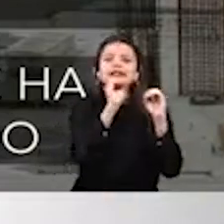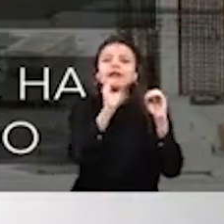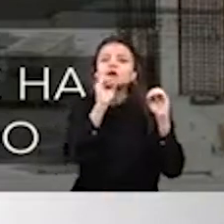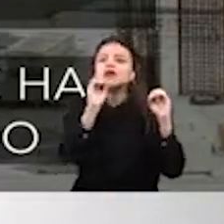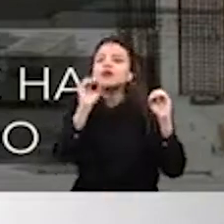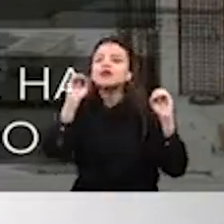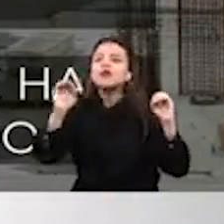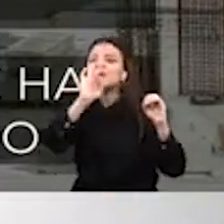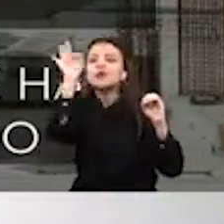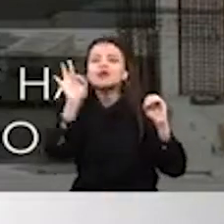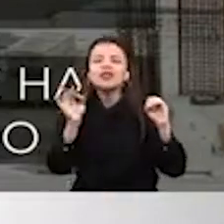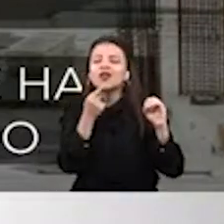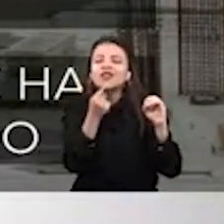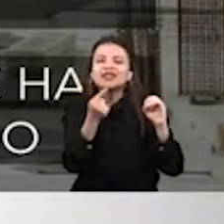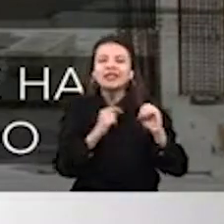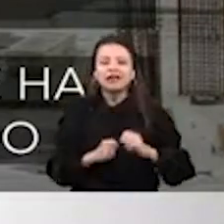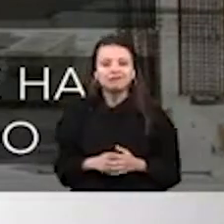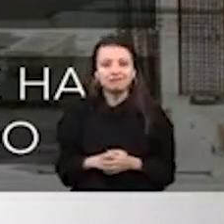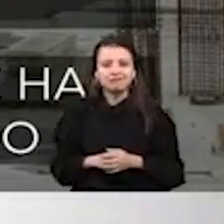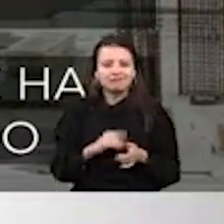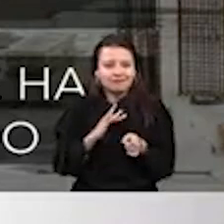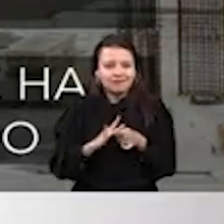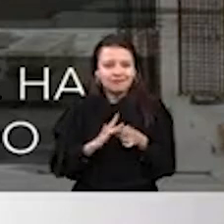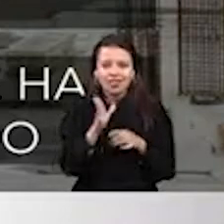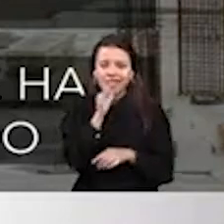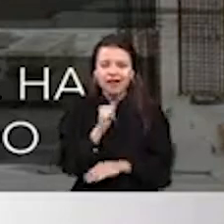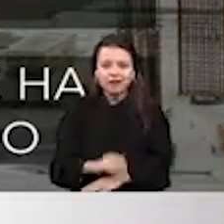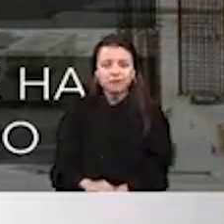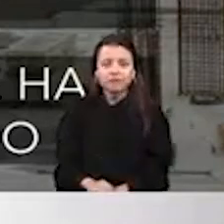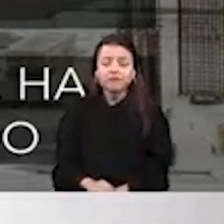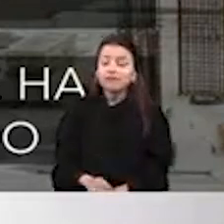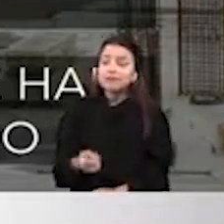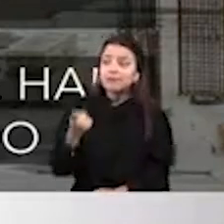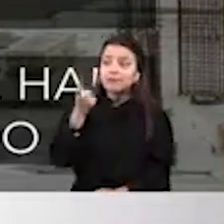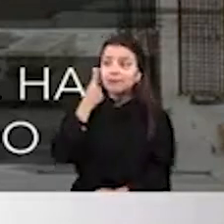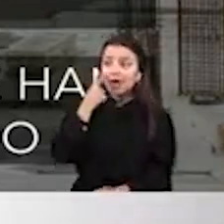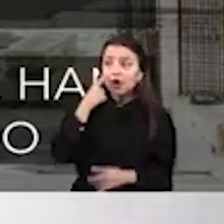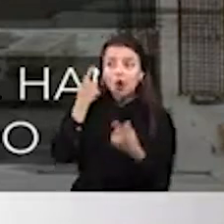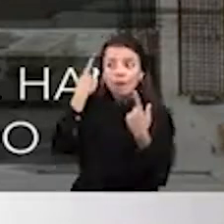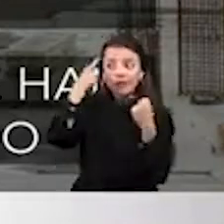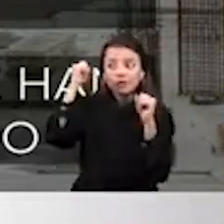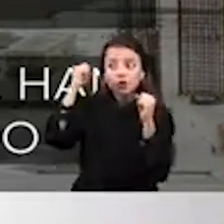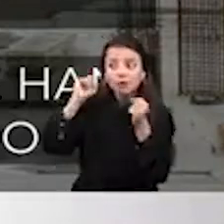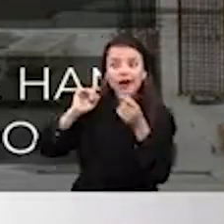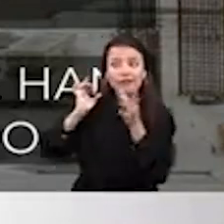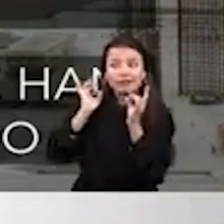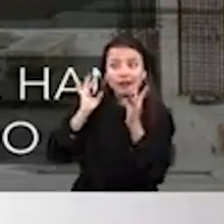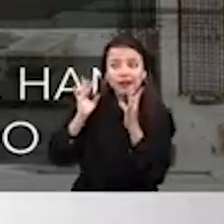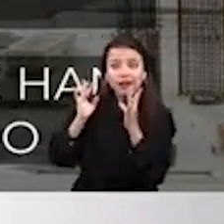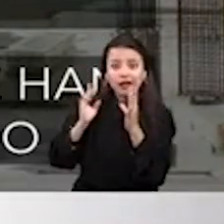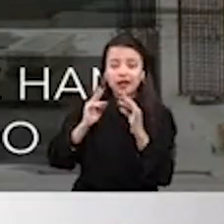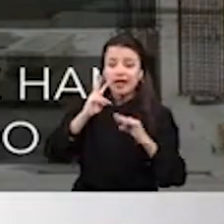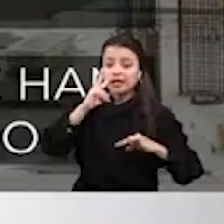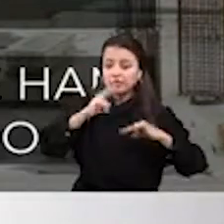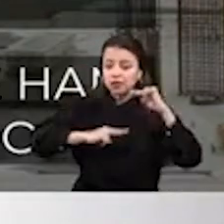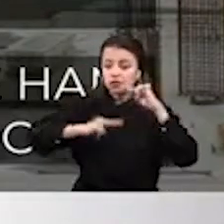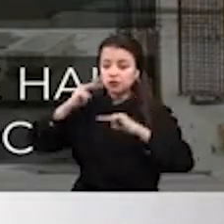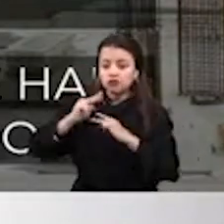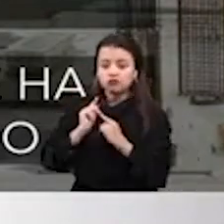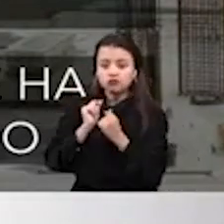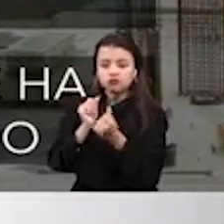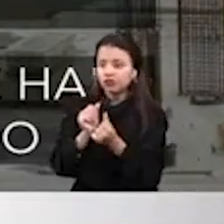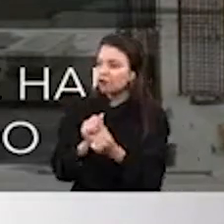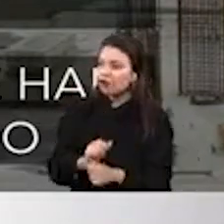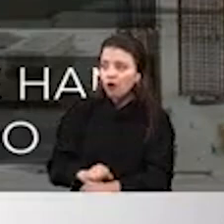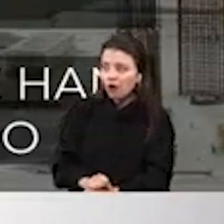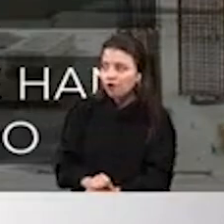0,00%, pero lo más grave, Juan Diego, de esta historia es que estos recursos no eran destinados para el tema de la infraestructura, sino los giró y los aprobó el Congreso de